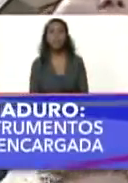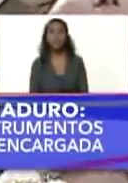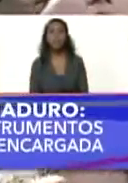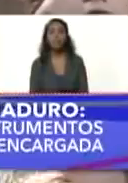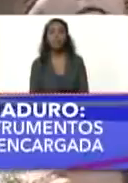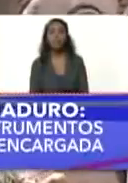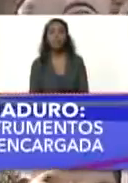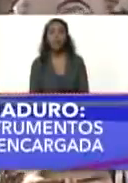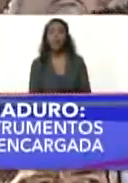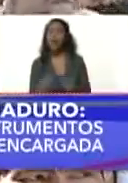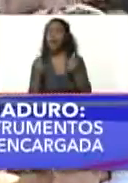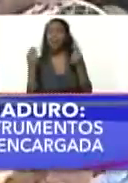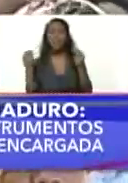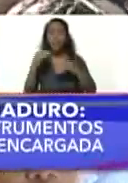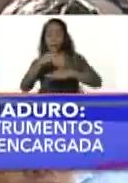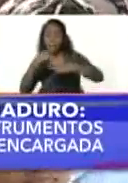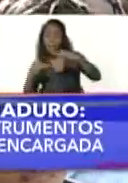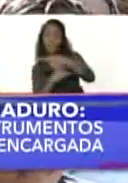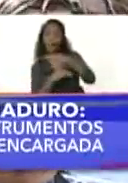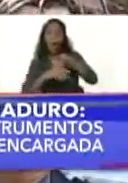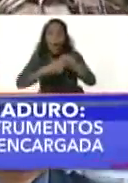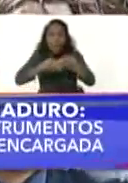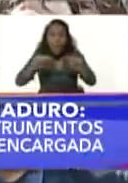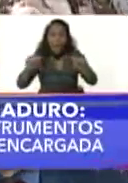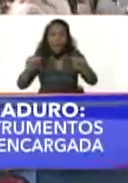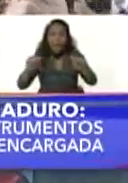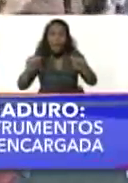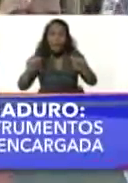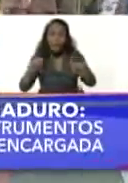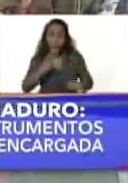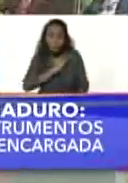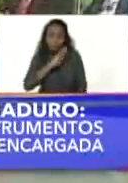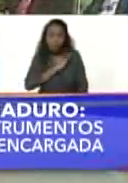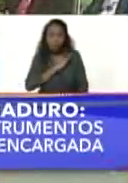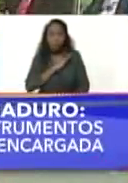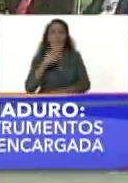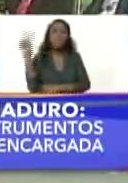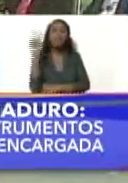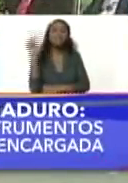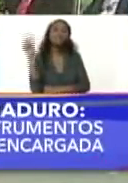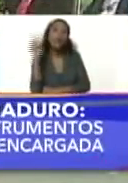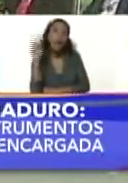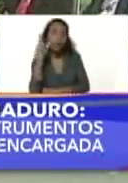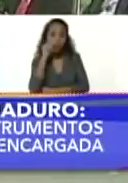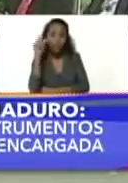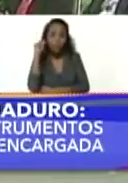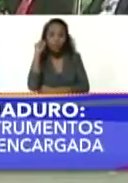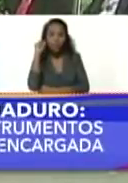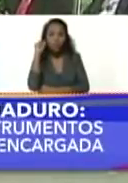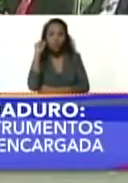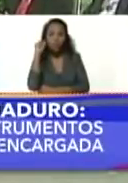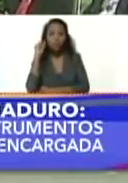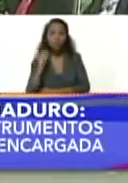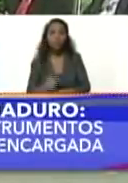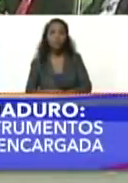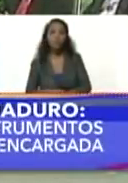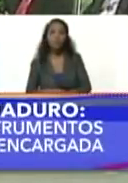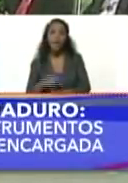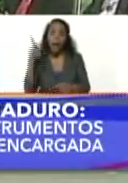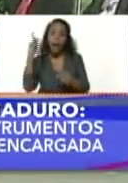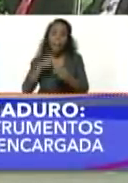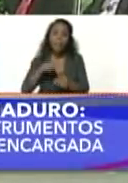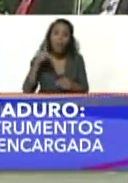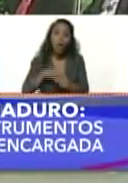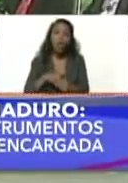Las riquezas que hay bajo nuestro suelo nos pertenecen a los venezolanos y a las venezolanas. El petróleo